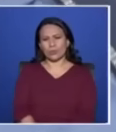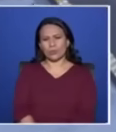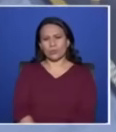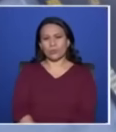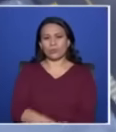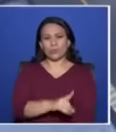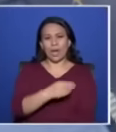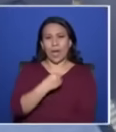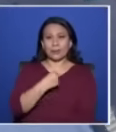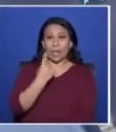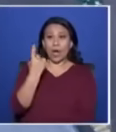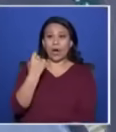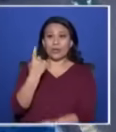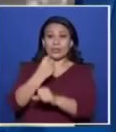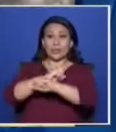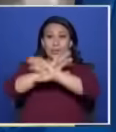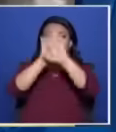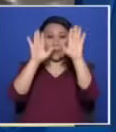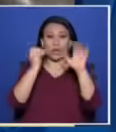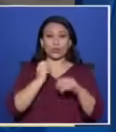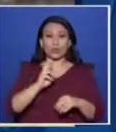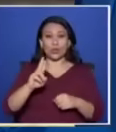Ocurrió a las 11 de la mañana en el sur de Quito.